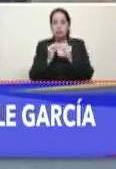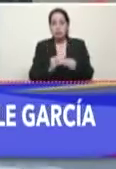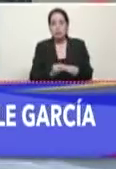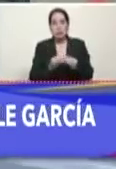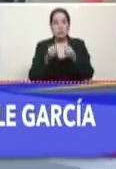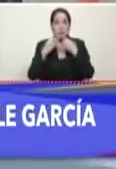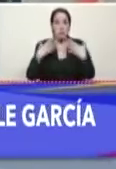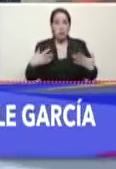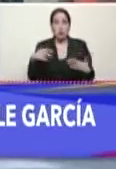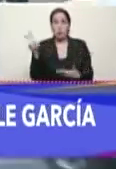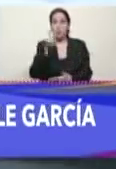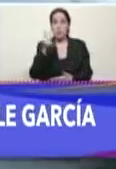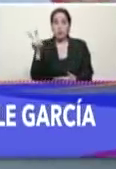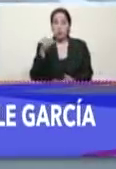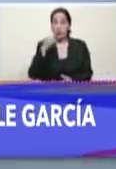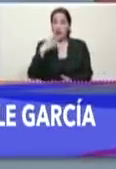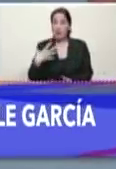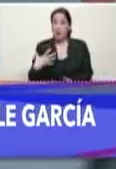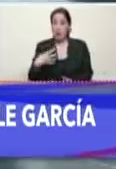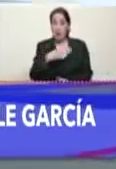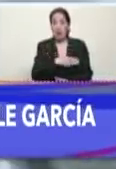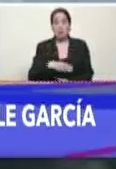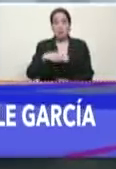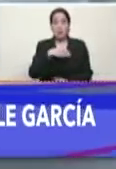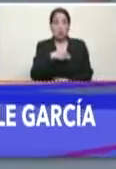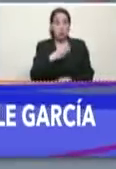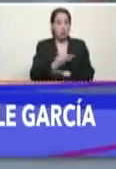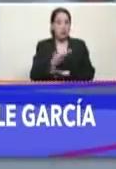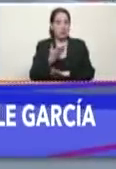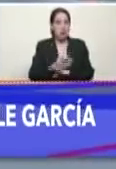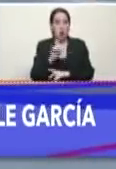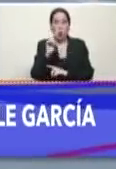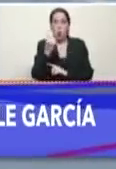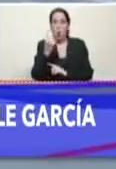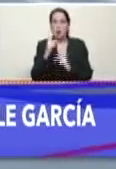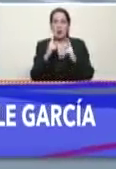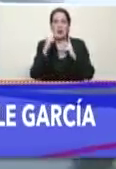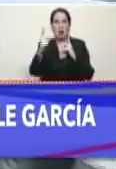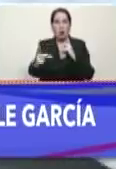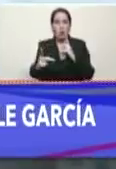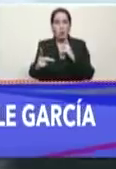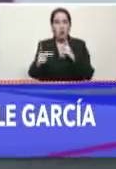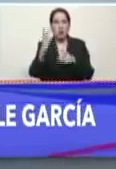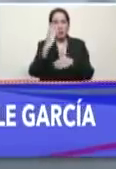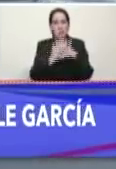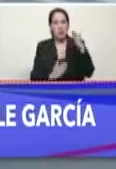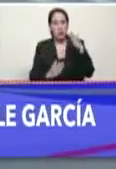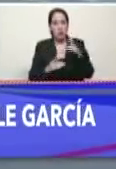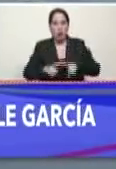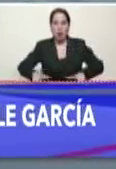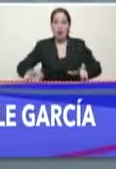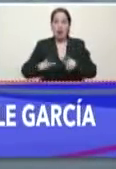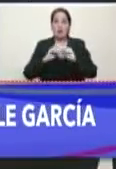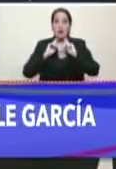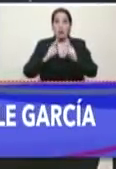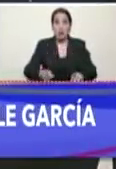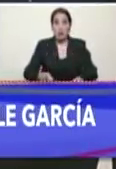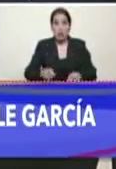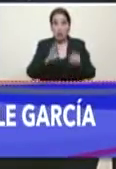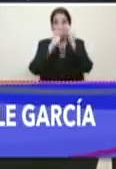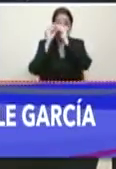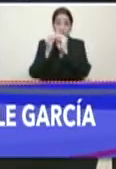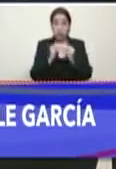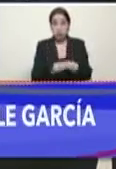Bella, desde Maturín, contemplamos 1.5 kilómetros de avenida, en la avenida Luis del Valle García, totalmente